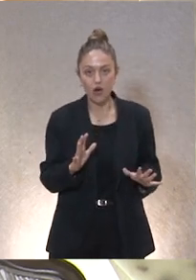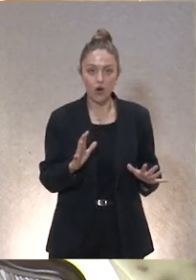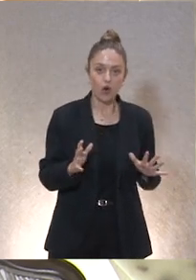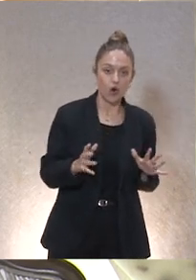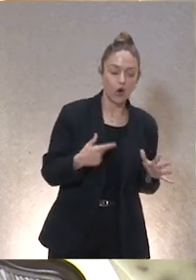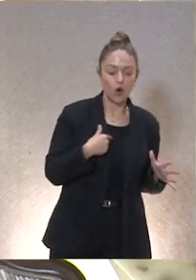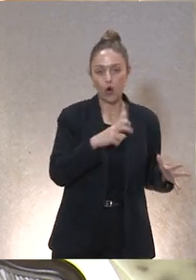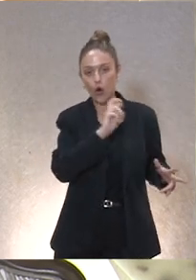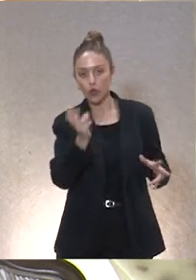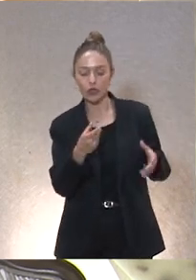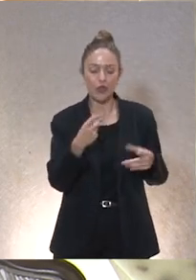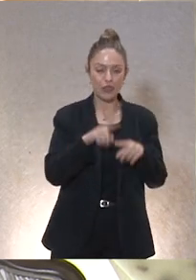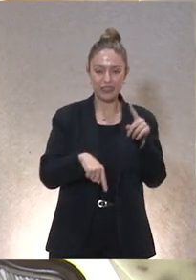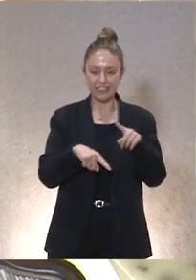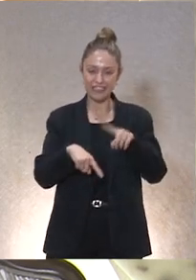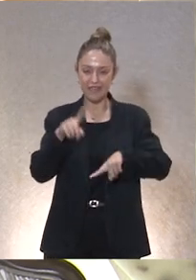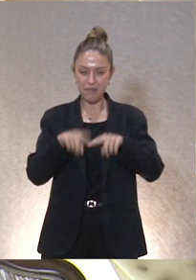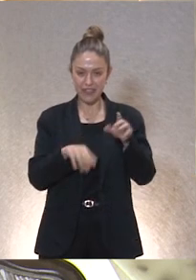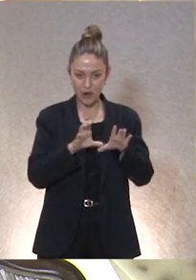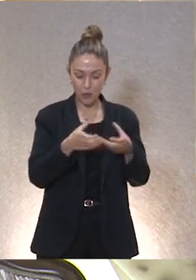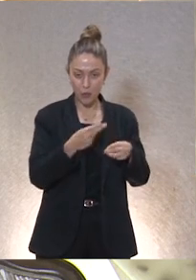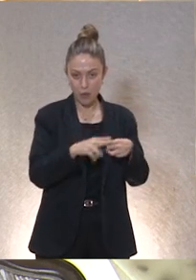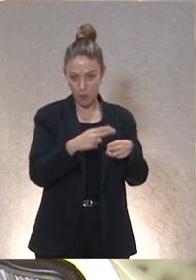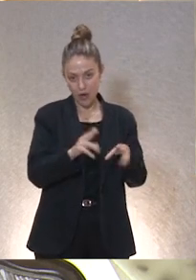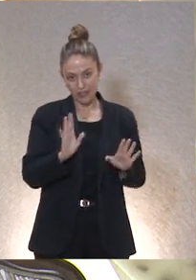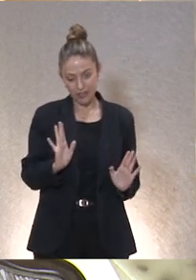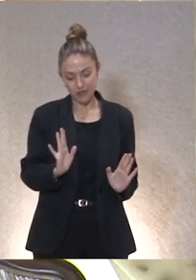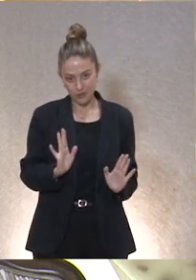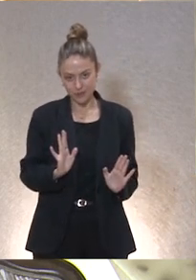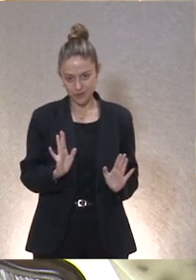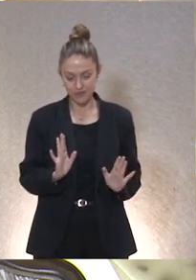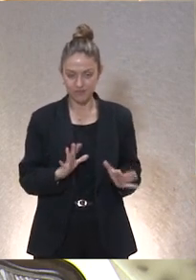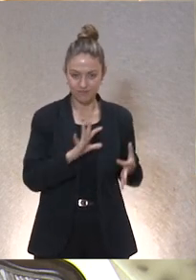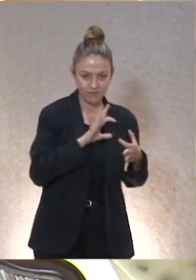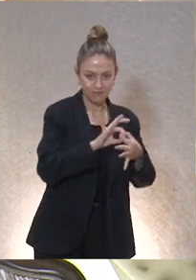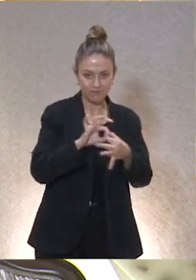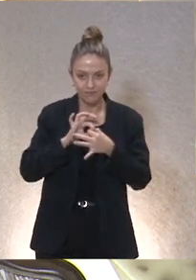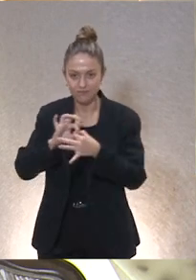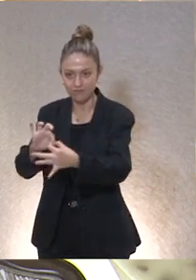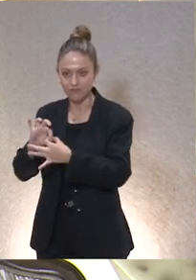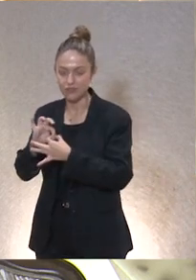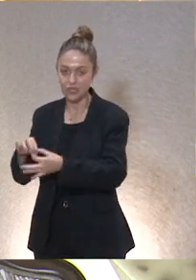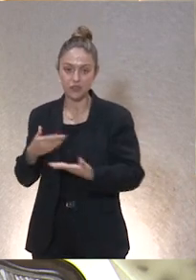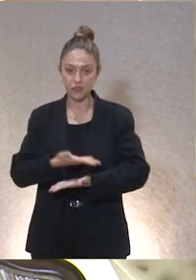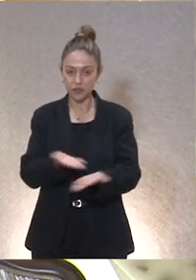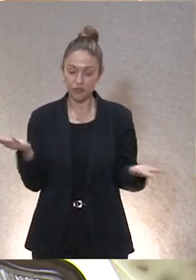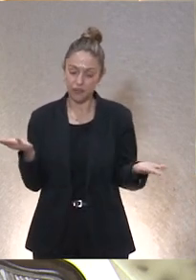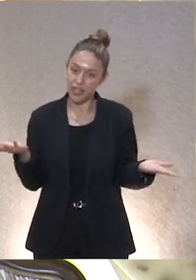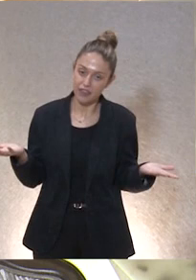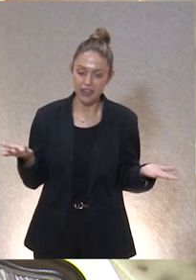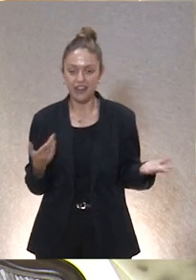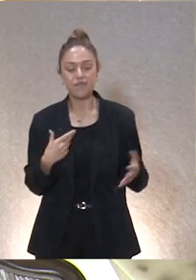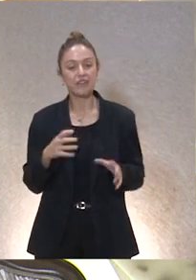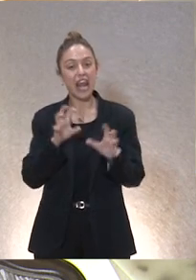cuenta menganito y eso eso ayuda mucho no eh pero no no puedes fiarte te pasa lo mismo con las